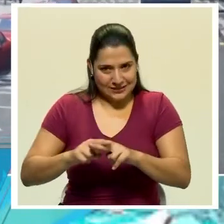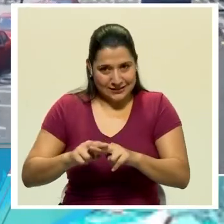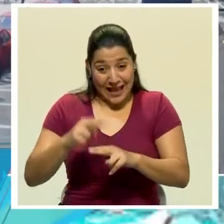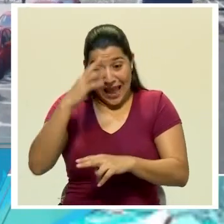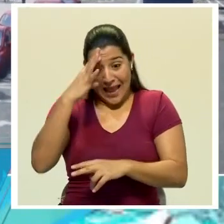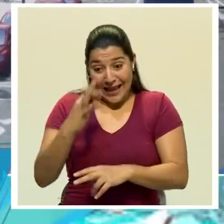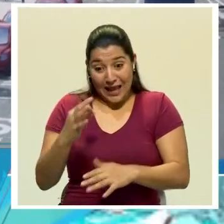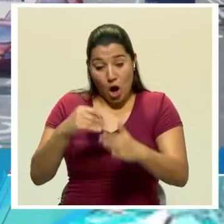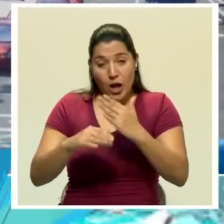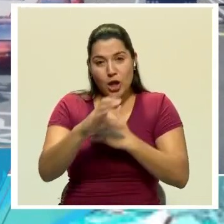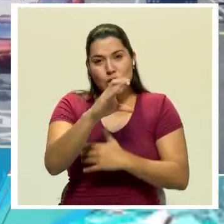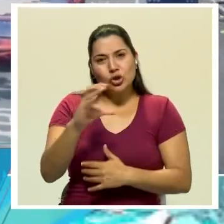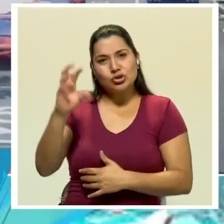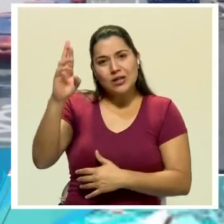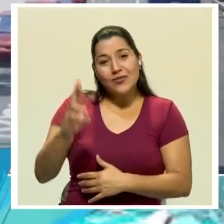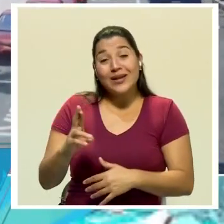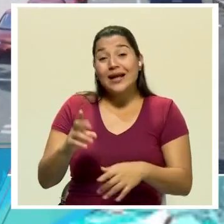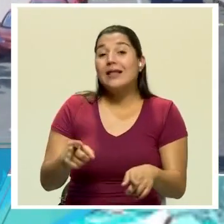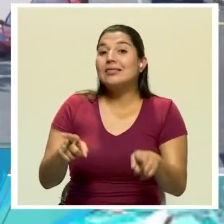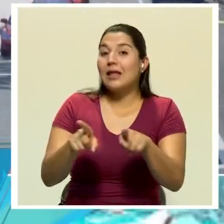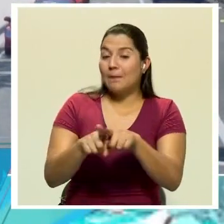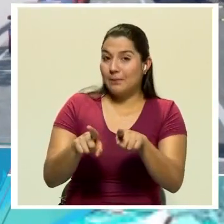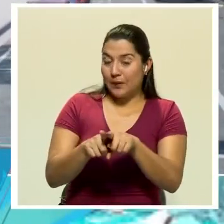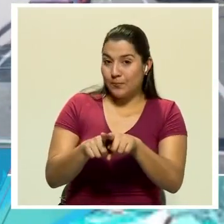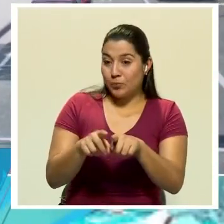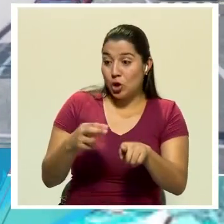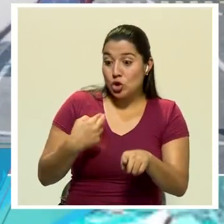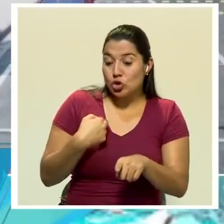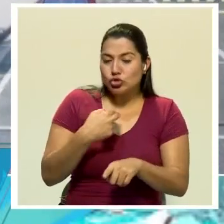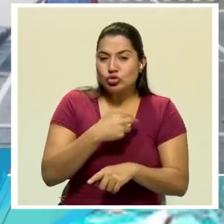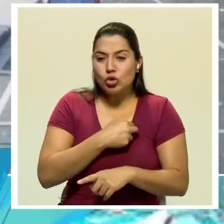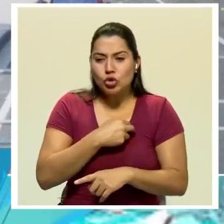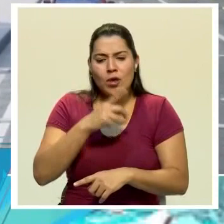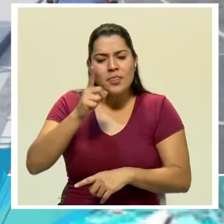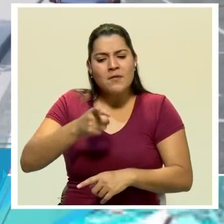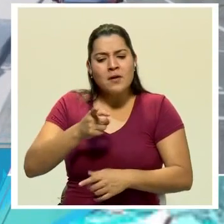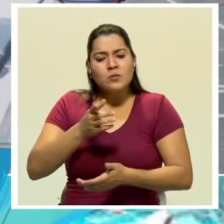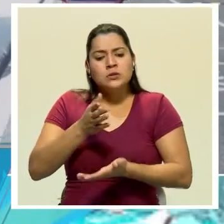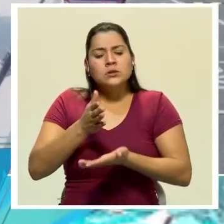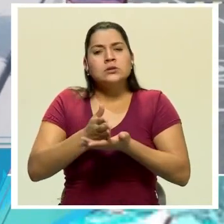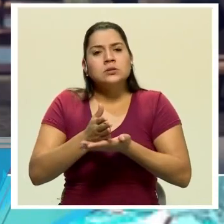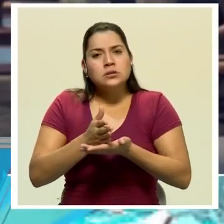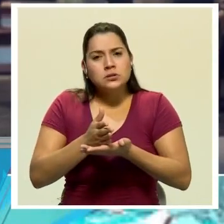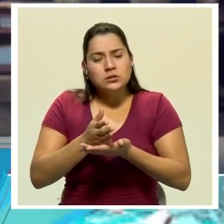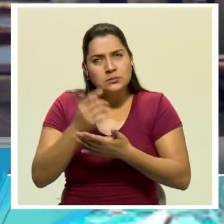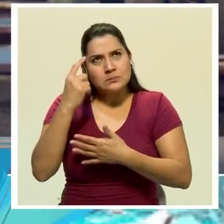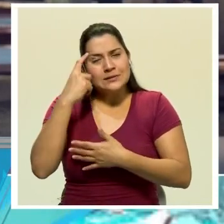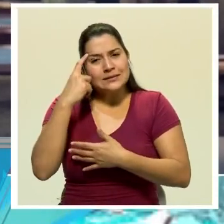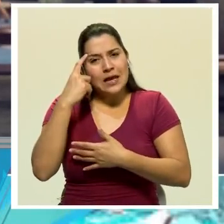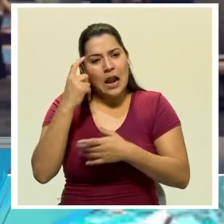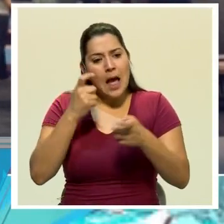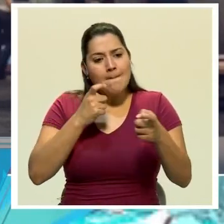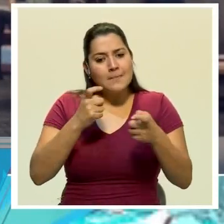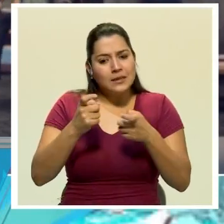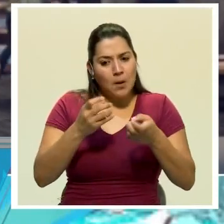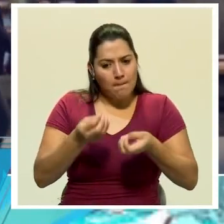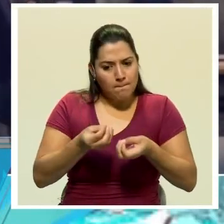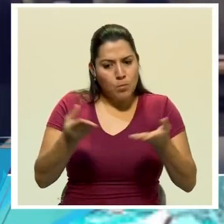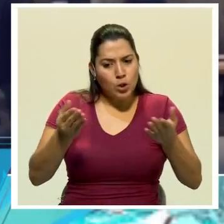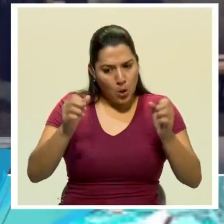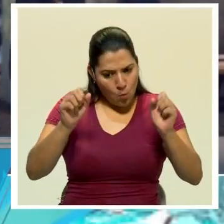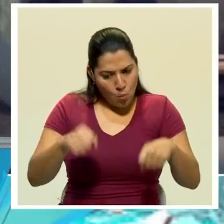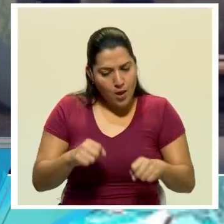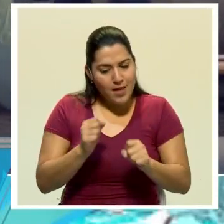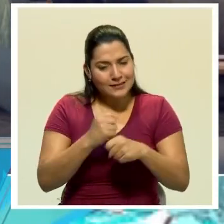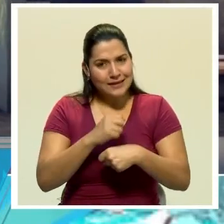Costa Rica también tenemos que dar una pauta y decir, la administración pública sí puede hacer un proyecto